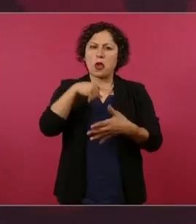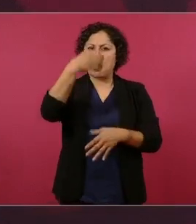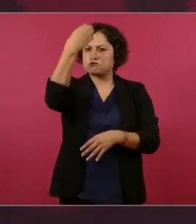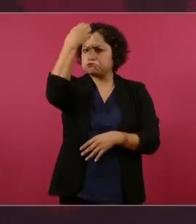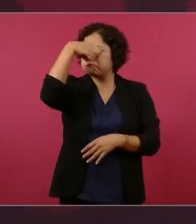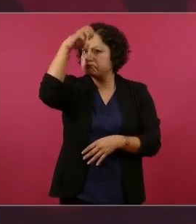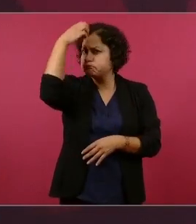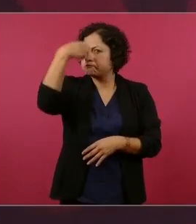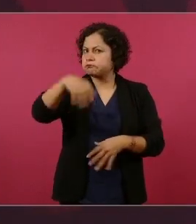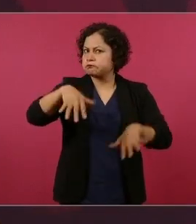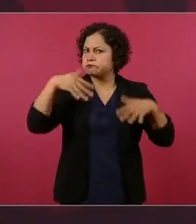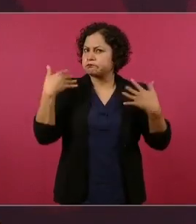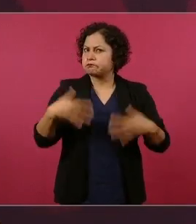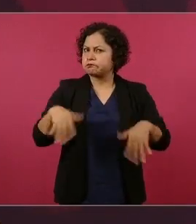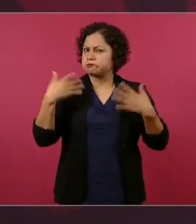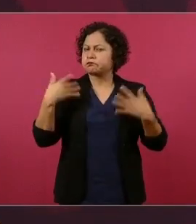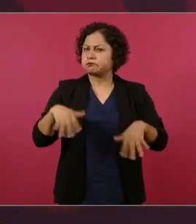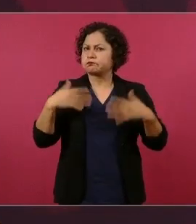en la materia.